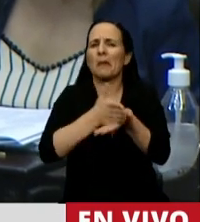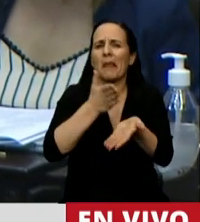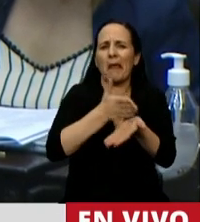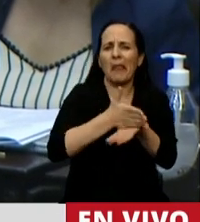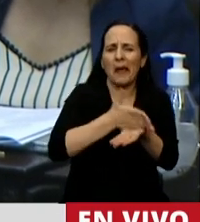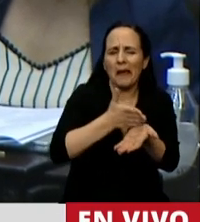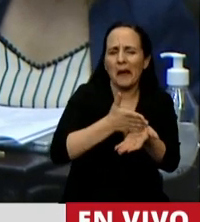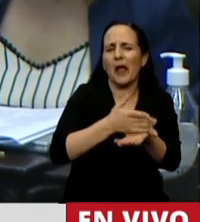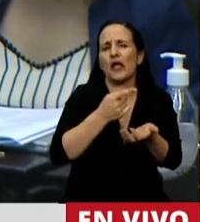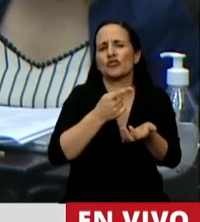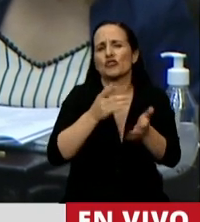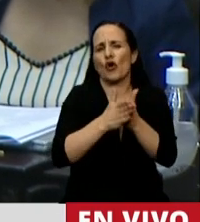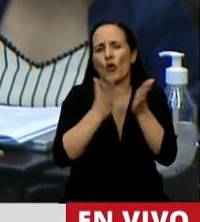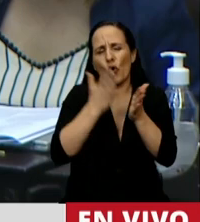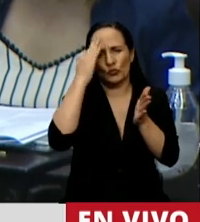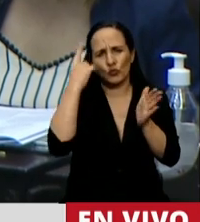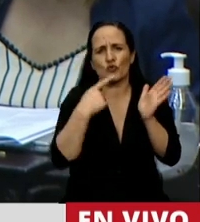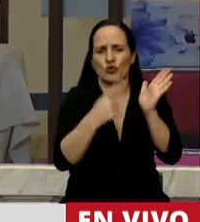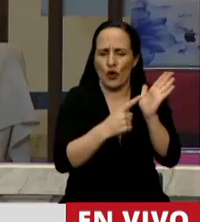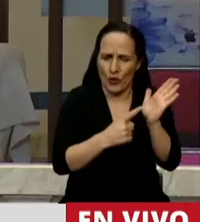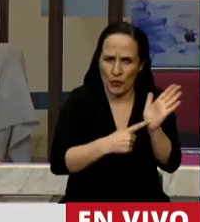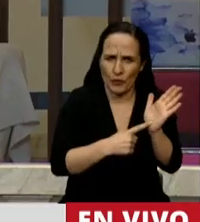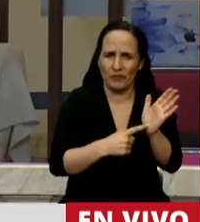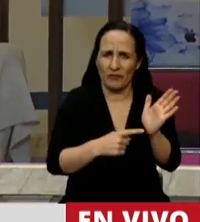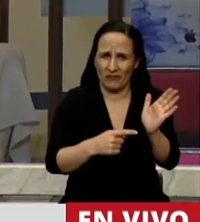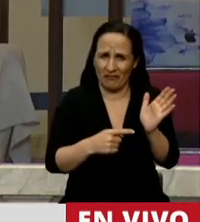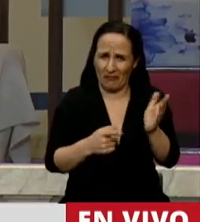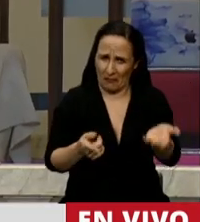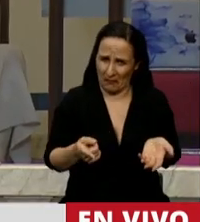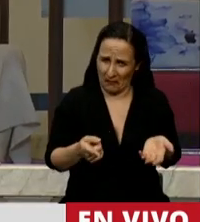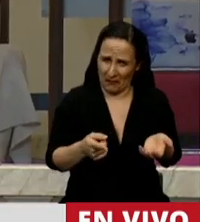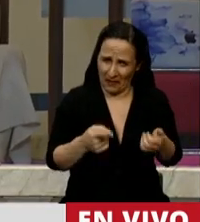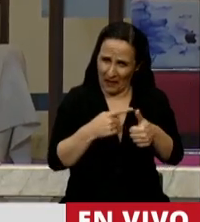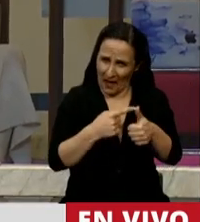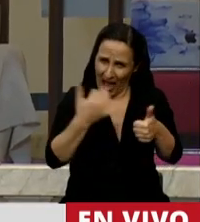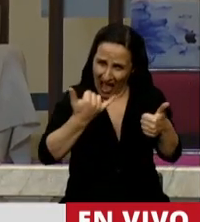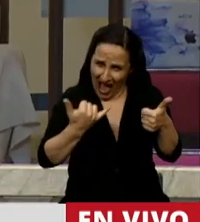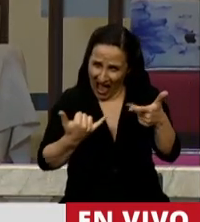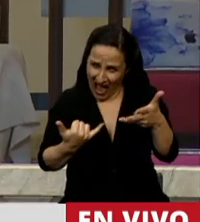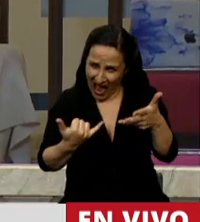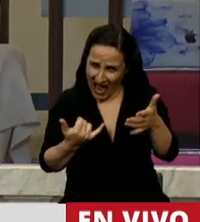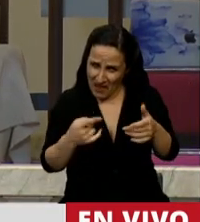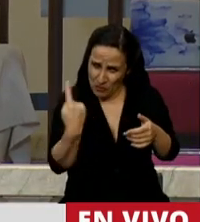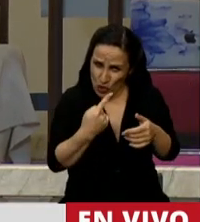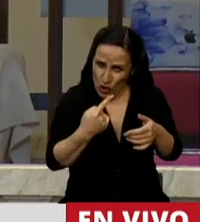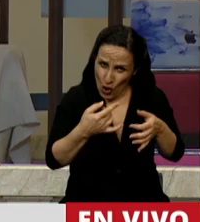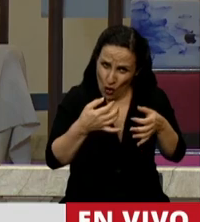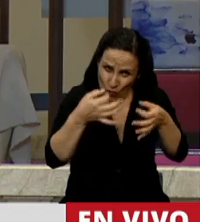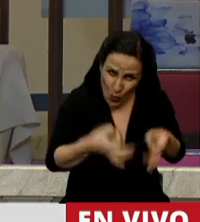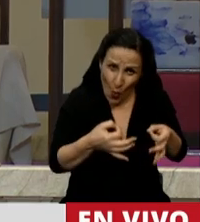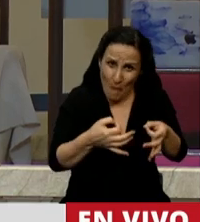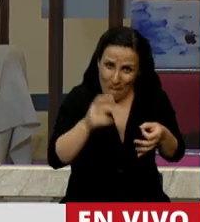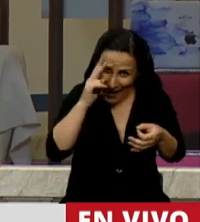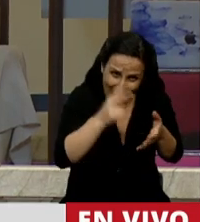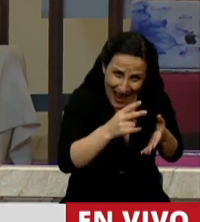derechos garantizados por nuestra Constitución, ¿están? ¿Está certificado que lo estamos cumpliendo?